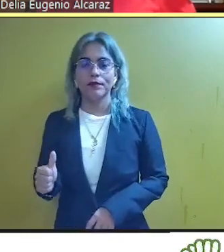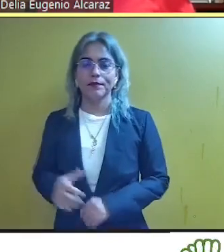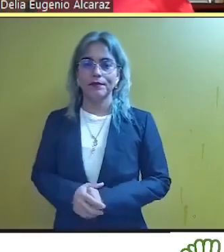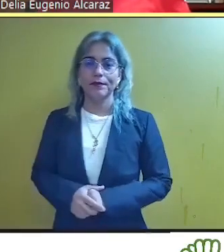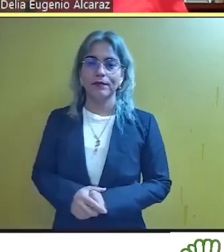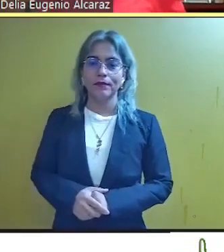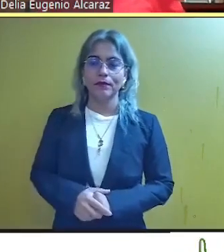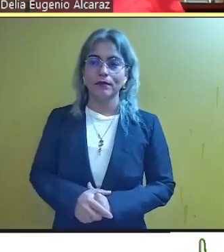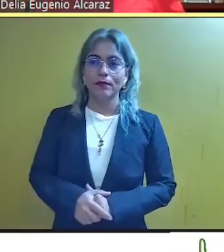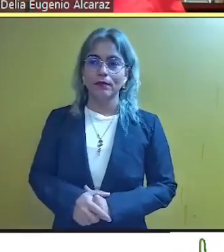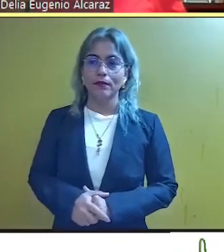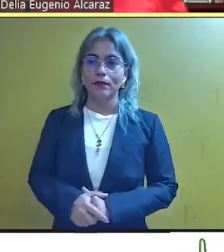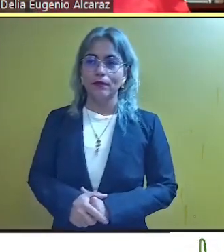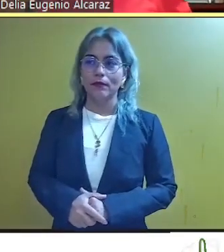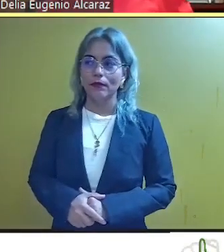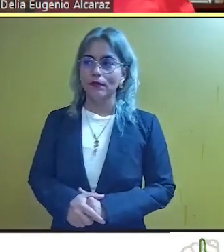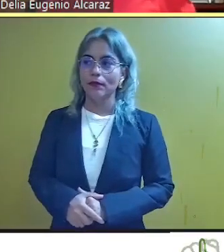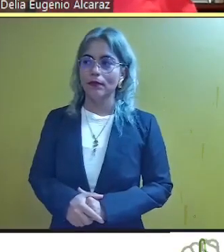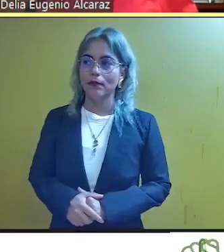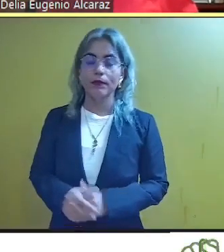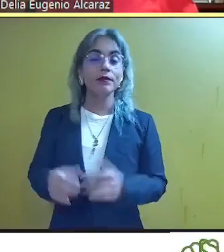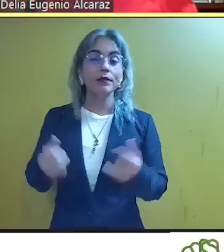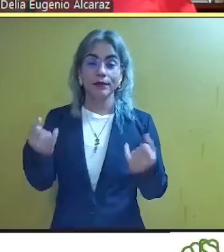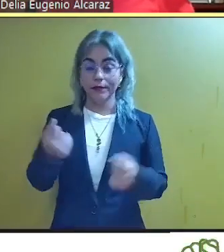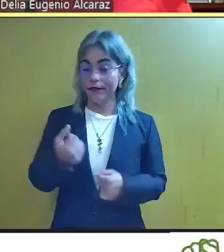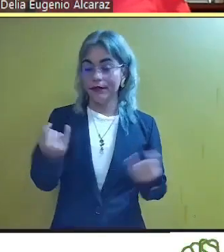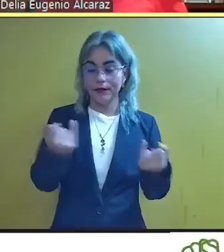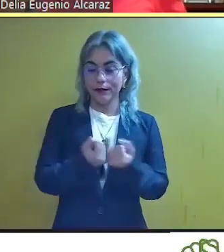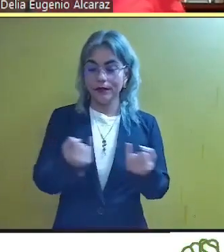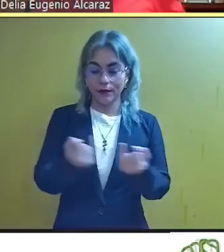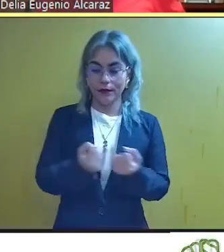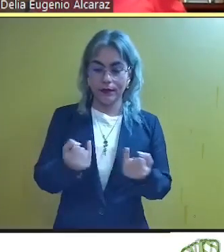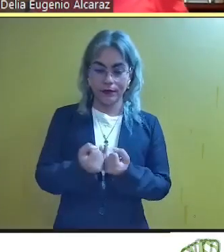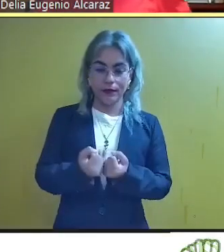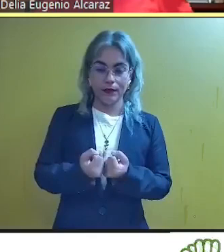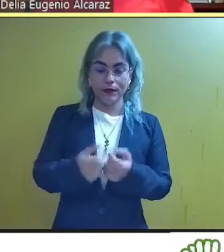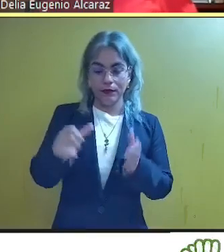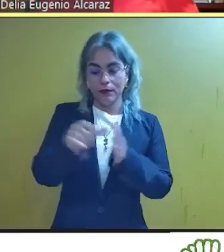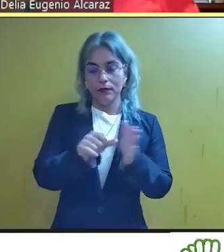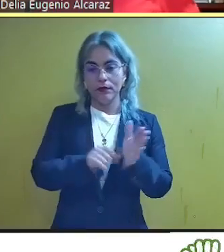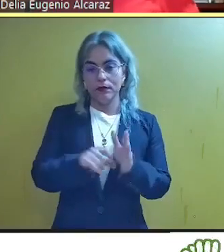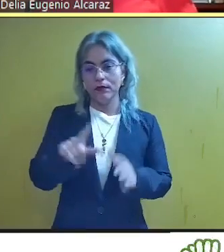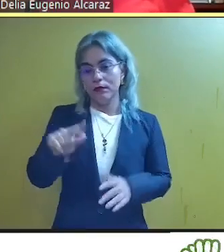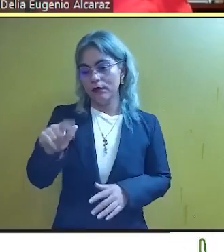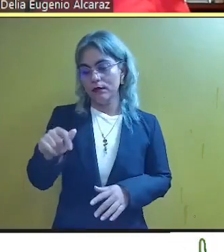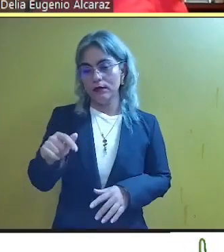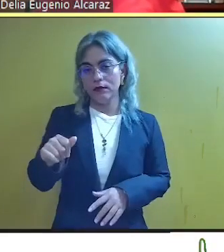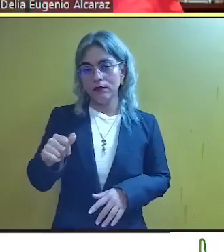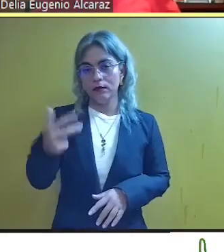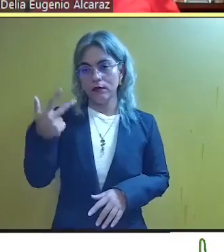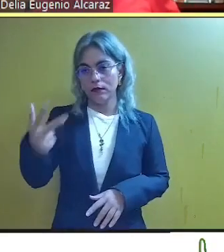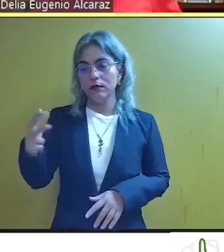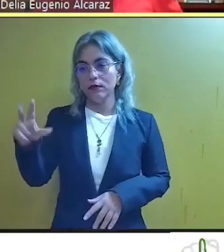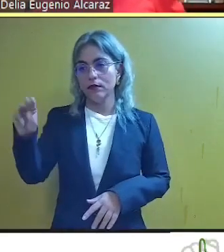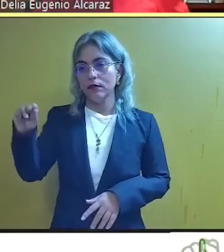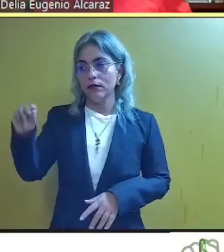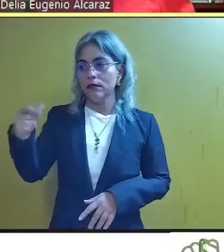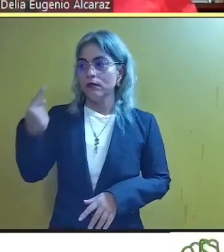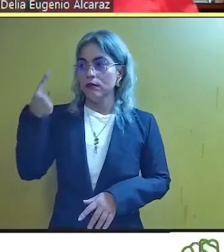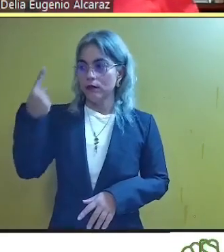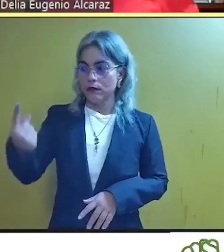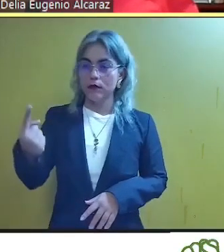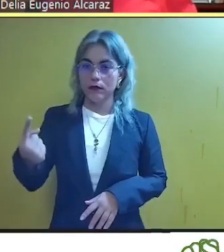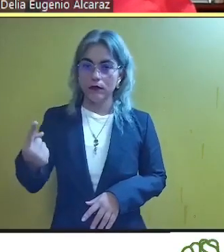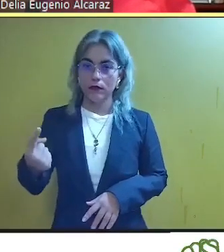cambio, sí, se sustenta en los artículos 78 y 81 del reglamento y del